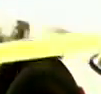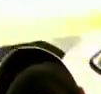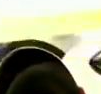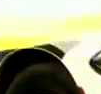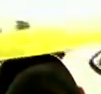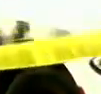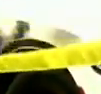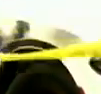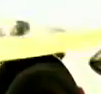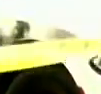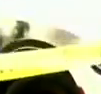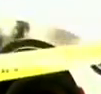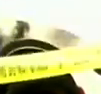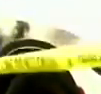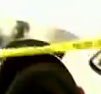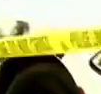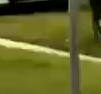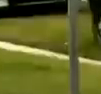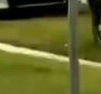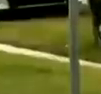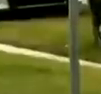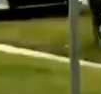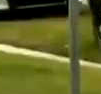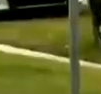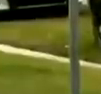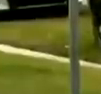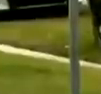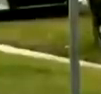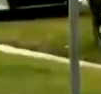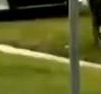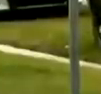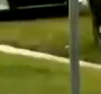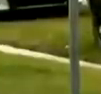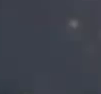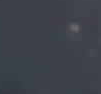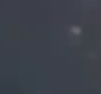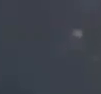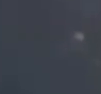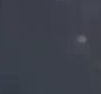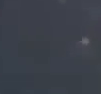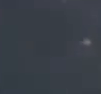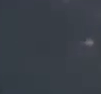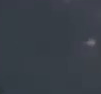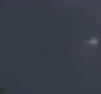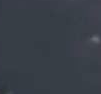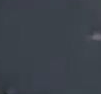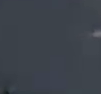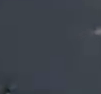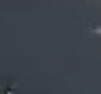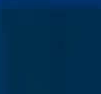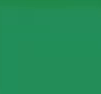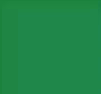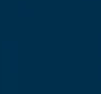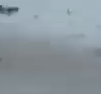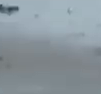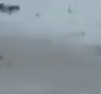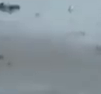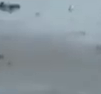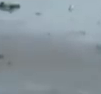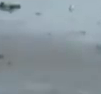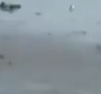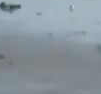Mueren dos agentes del FBI y otros tres resultaron heridos en un tiroteo durante un allanamiento en Florida.